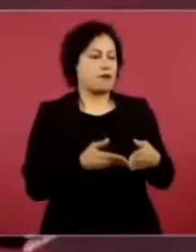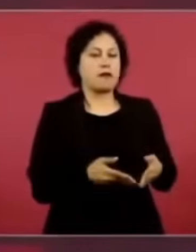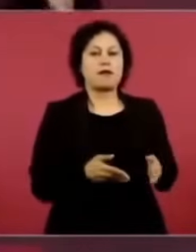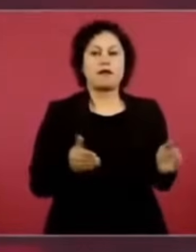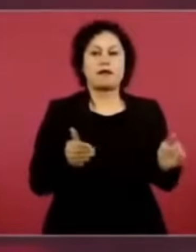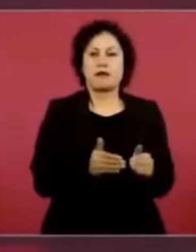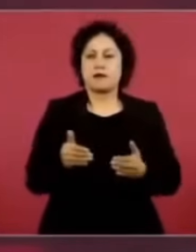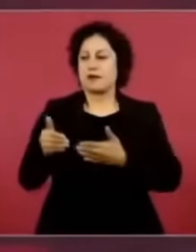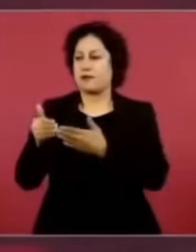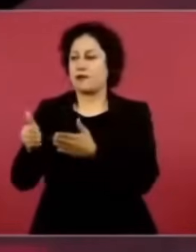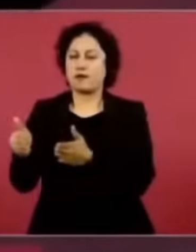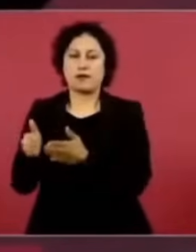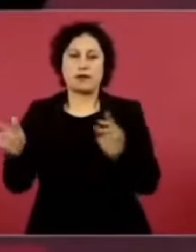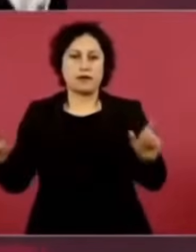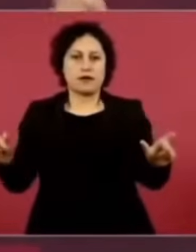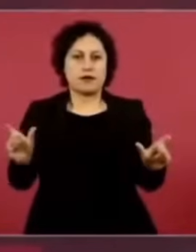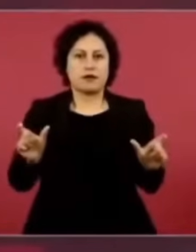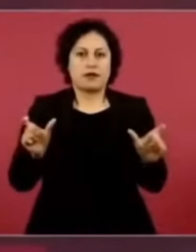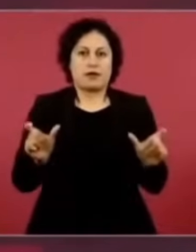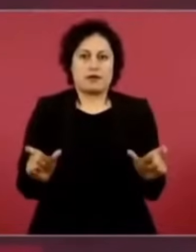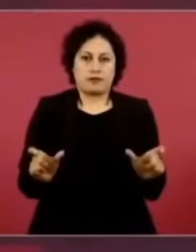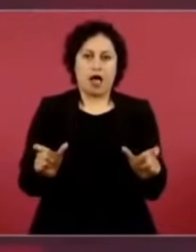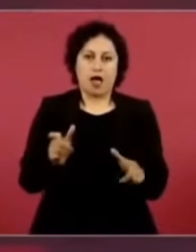Pues el barco era muy grande.